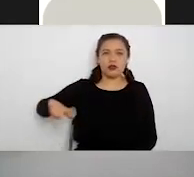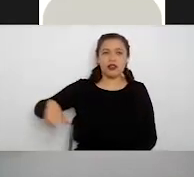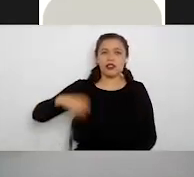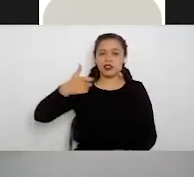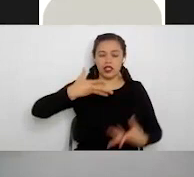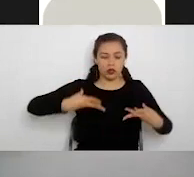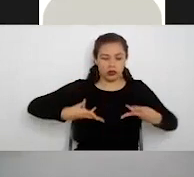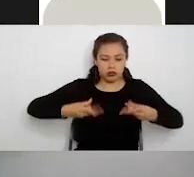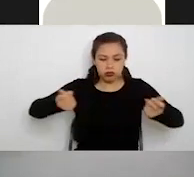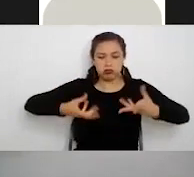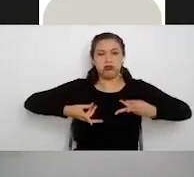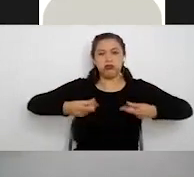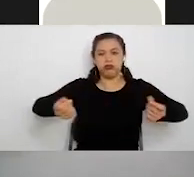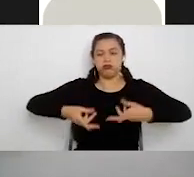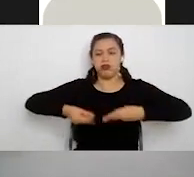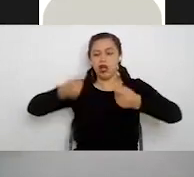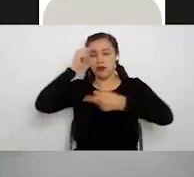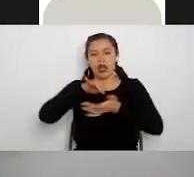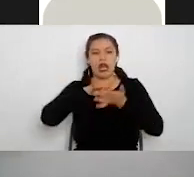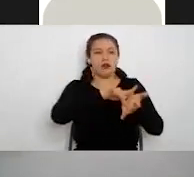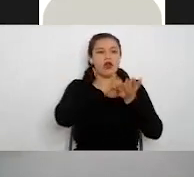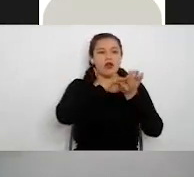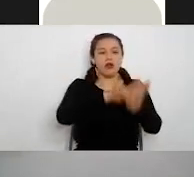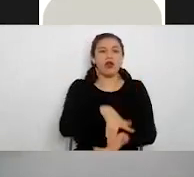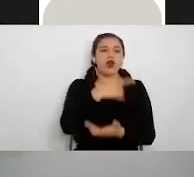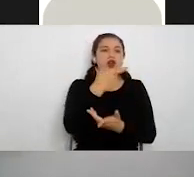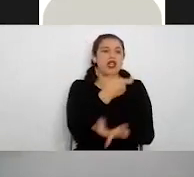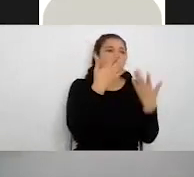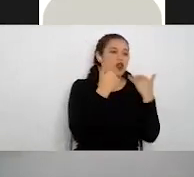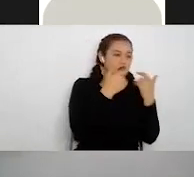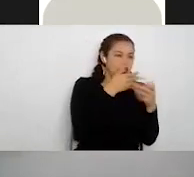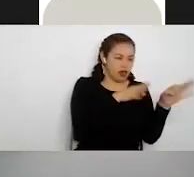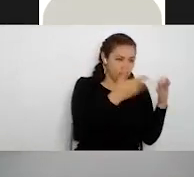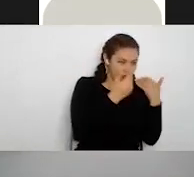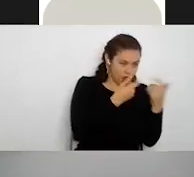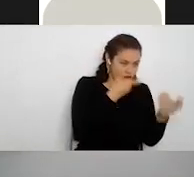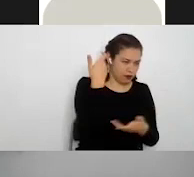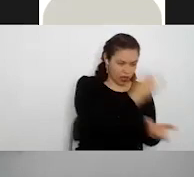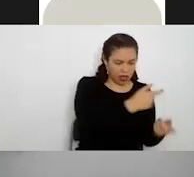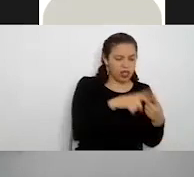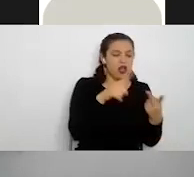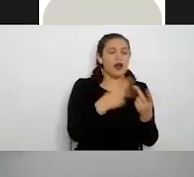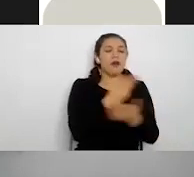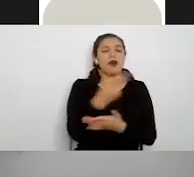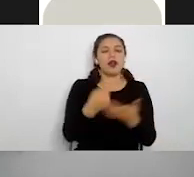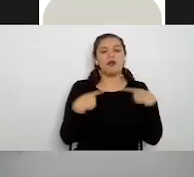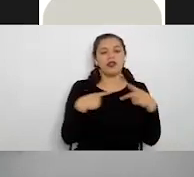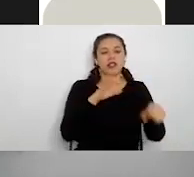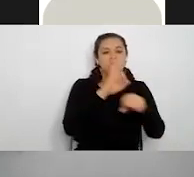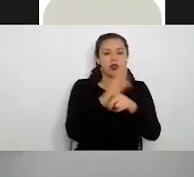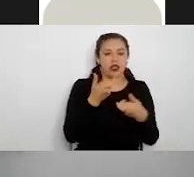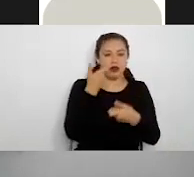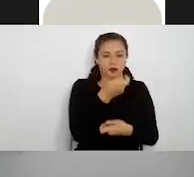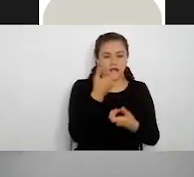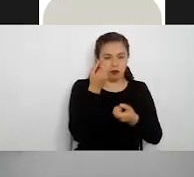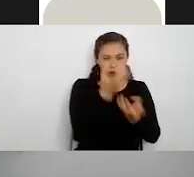los programas de estímulos que mencionaba, de seguros de desempleo, de programas para la gente más desprotegida y demás, y muchos de